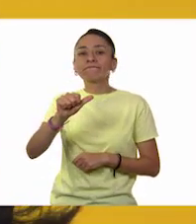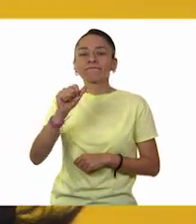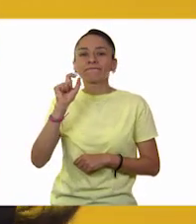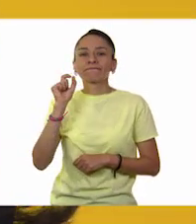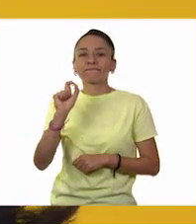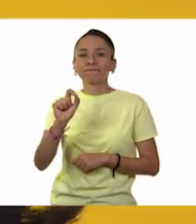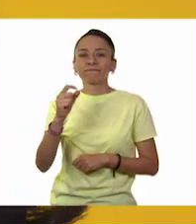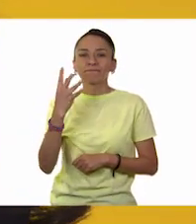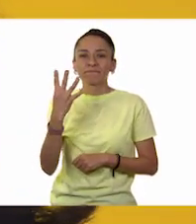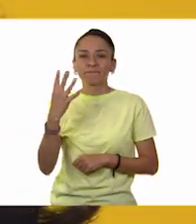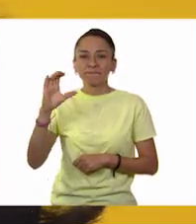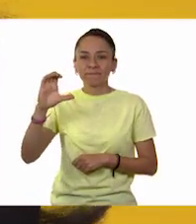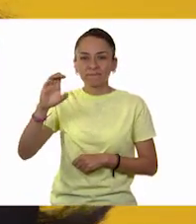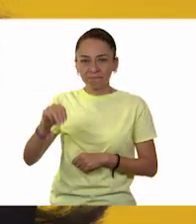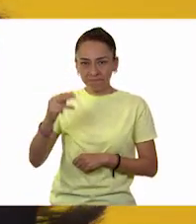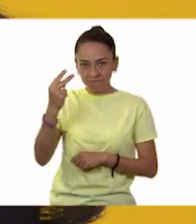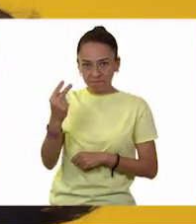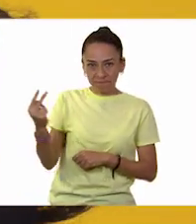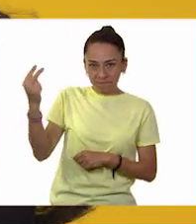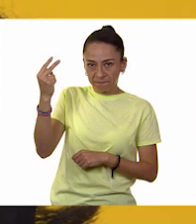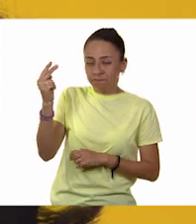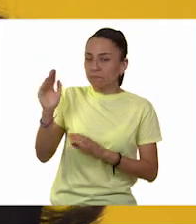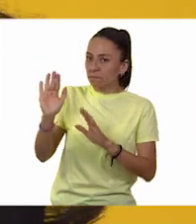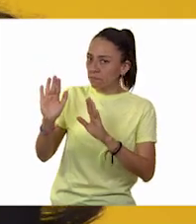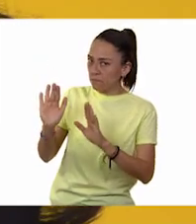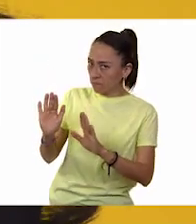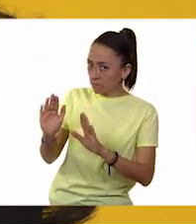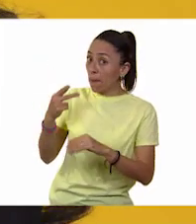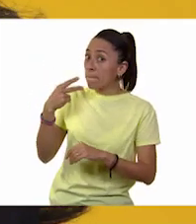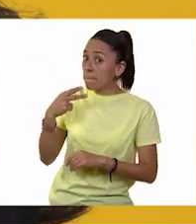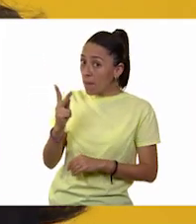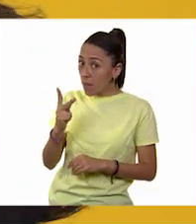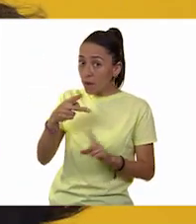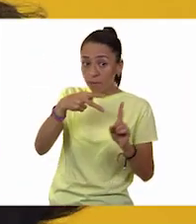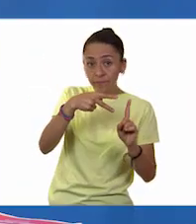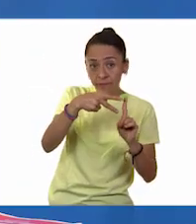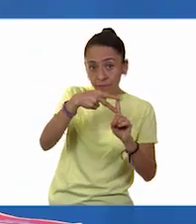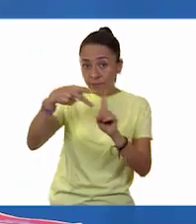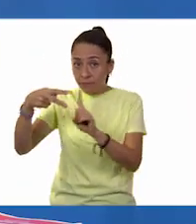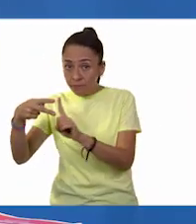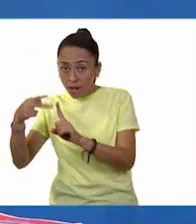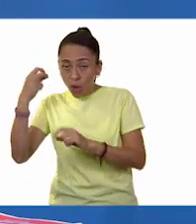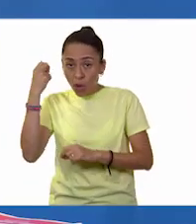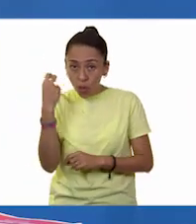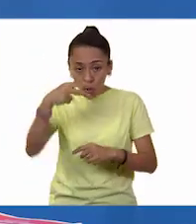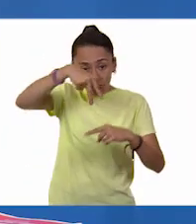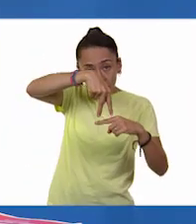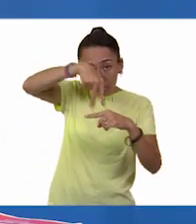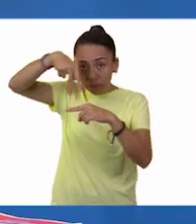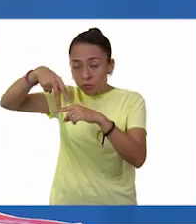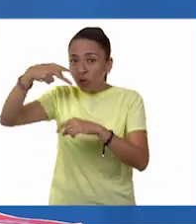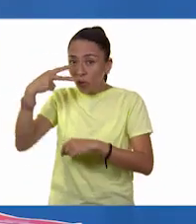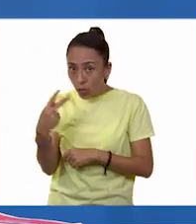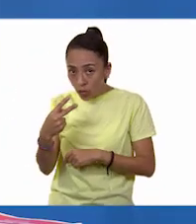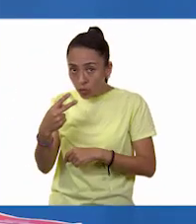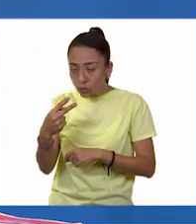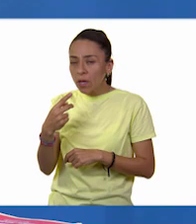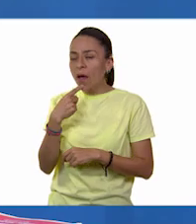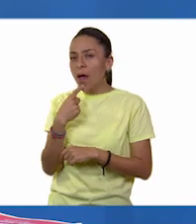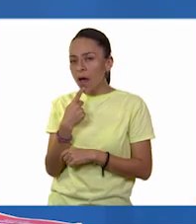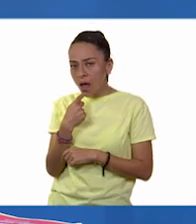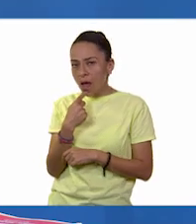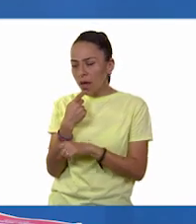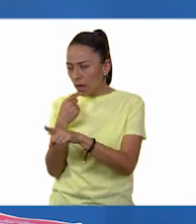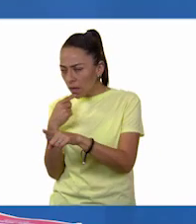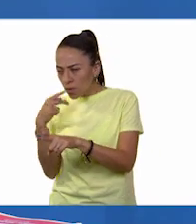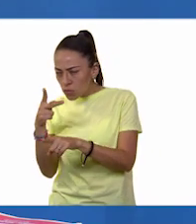26.4 centímetros cuadrados. Pero como son dos triángulos, entonces el área de la figura 2, hay que